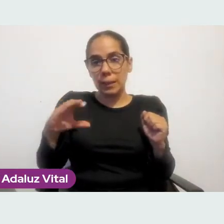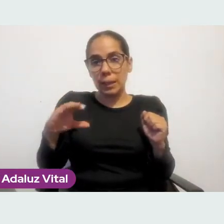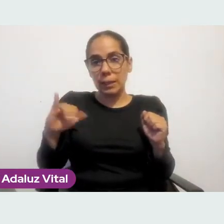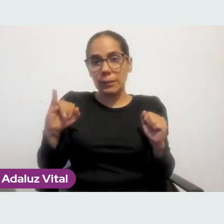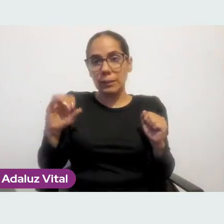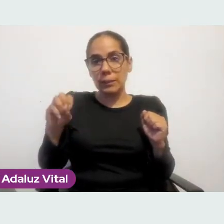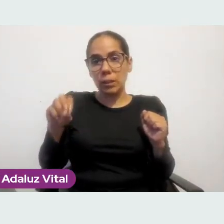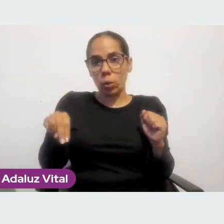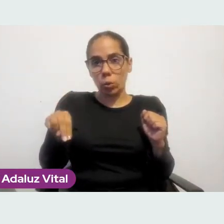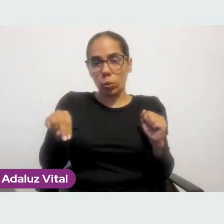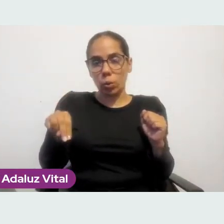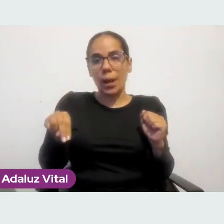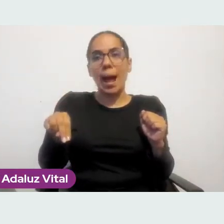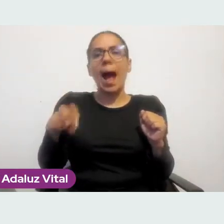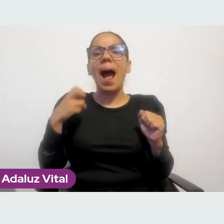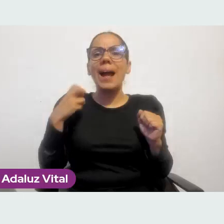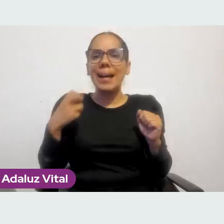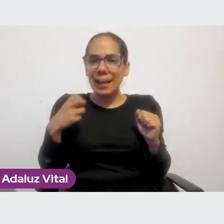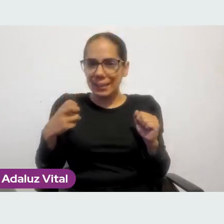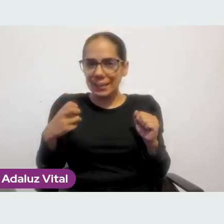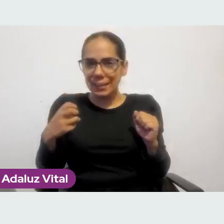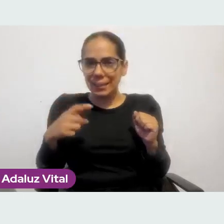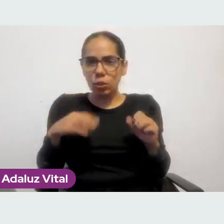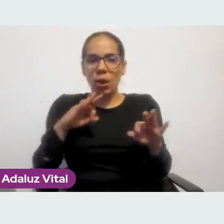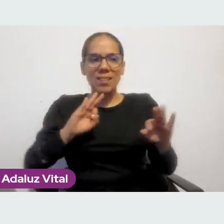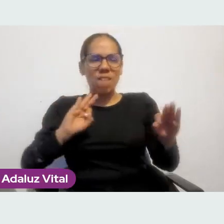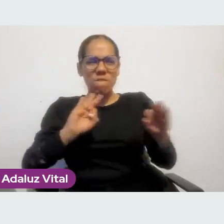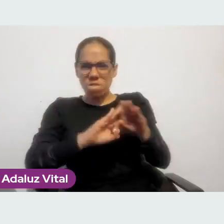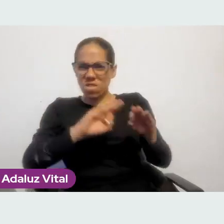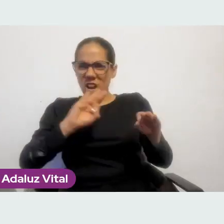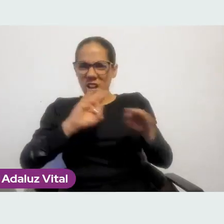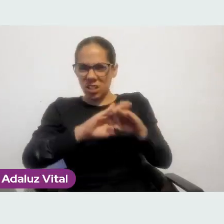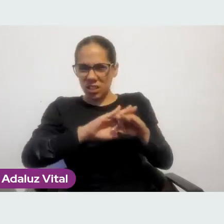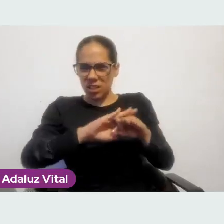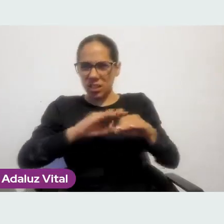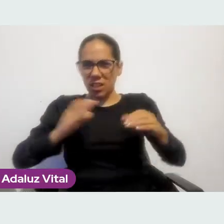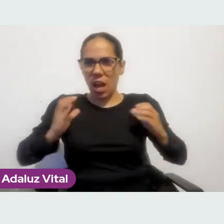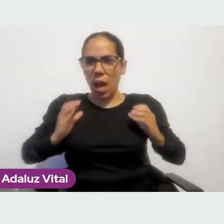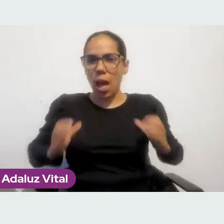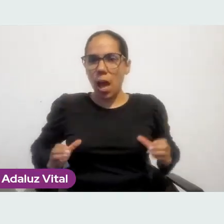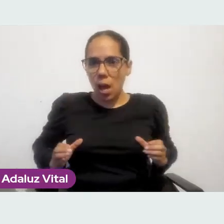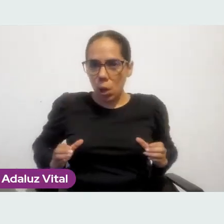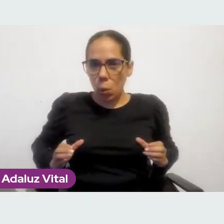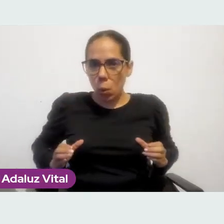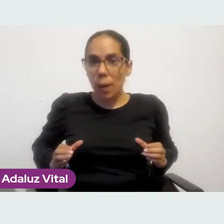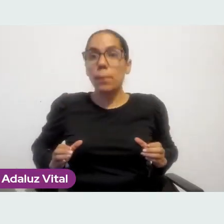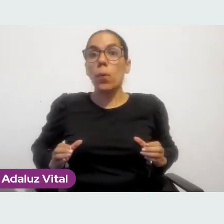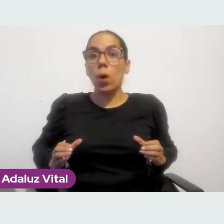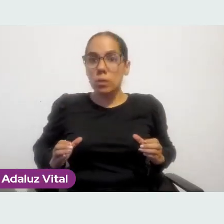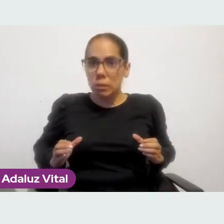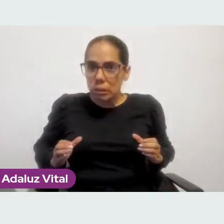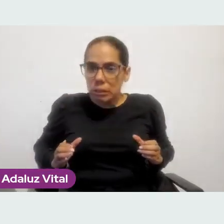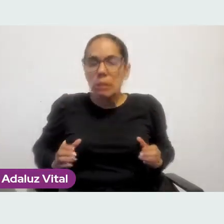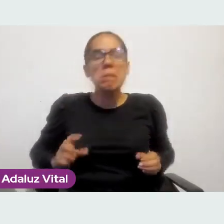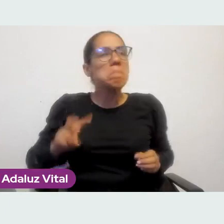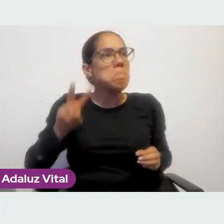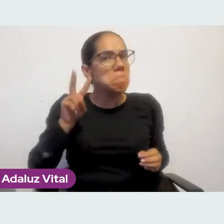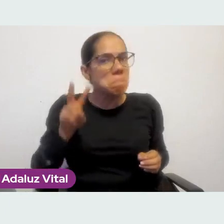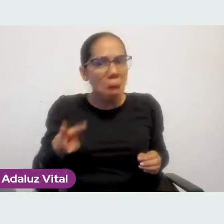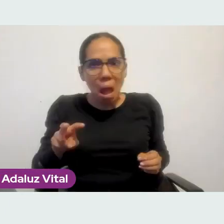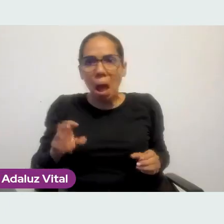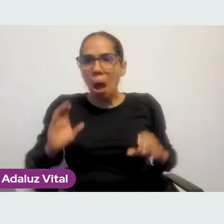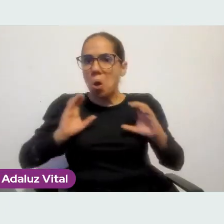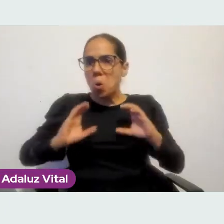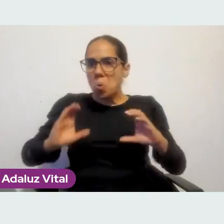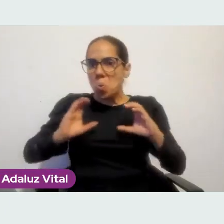humano utiliza para poder proteger, para poder cuidar la estructura psíquica.